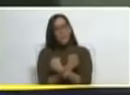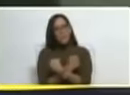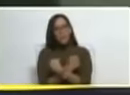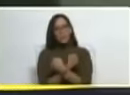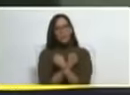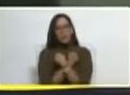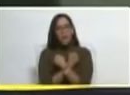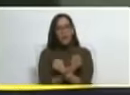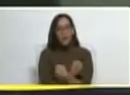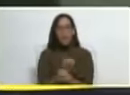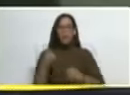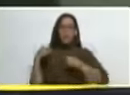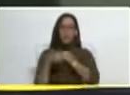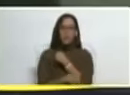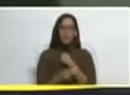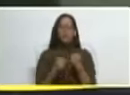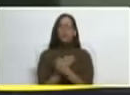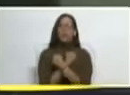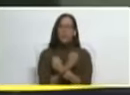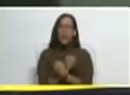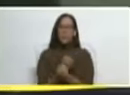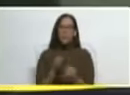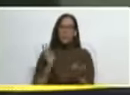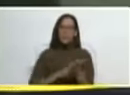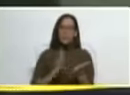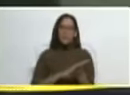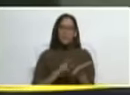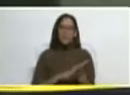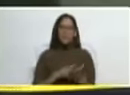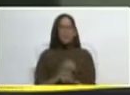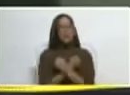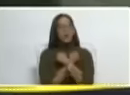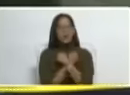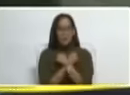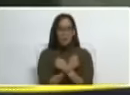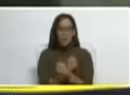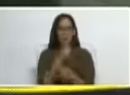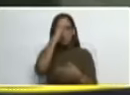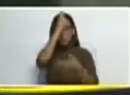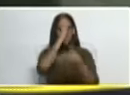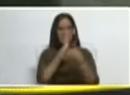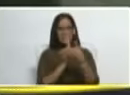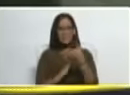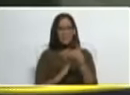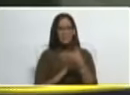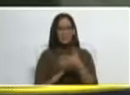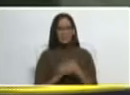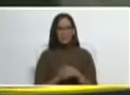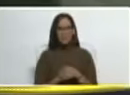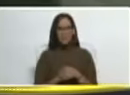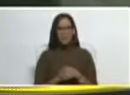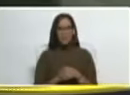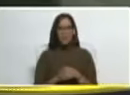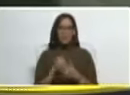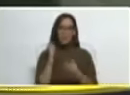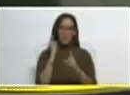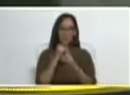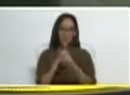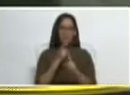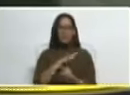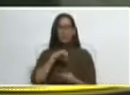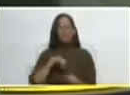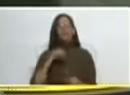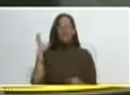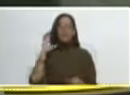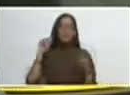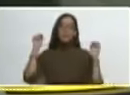con amor profundo, con amor sincero, con amor humilde. Por el destino de nuestra patria.